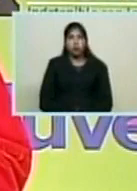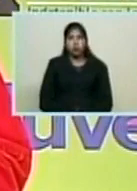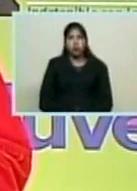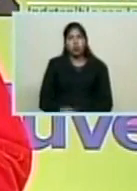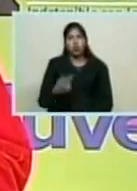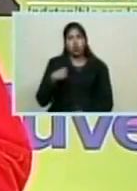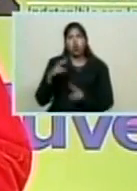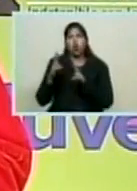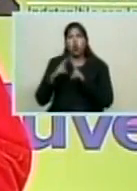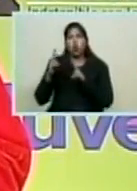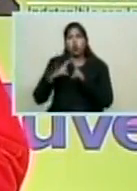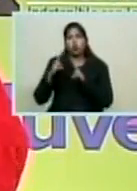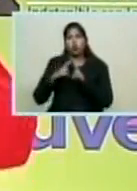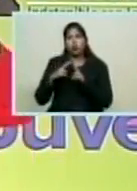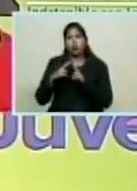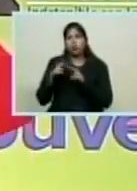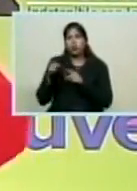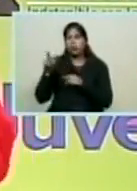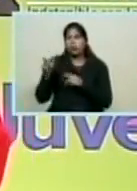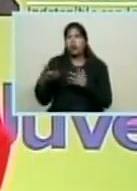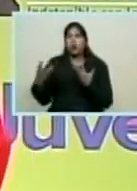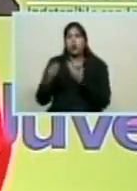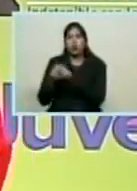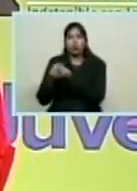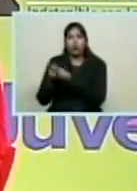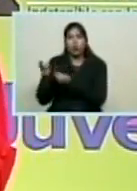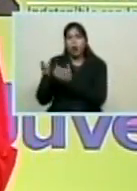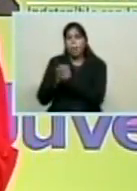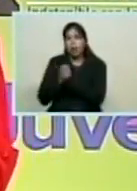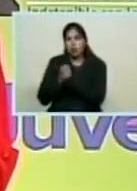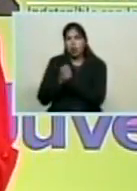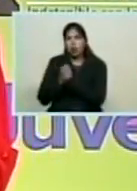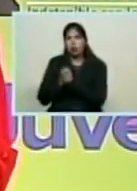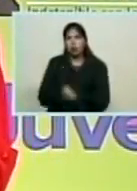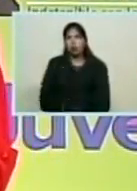Yo lo conocí con su compadre,